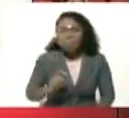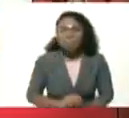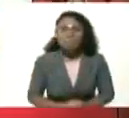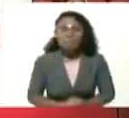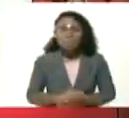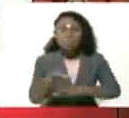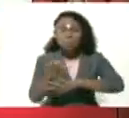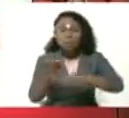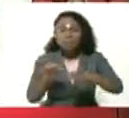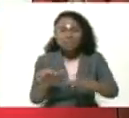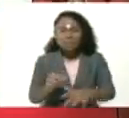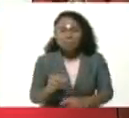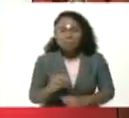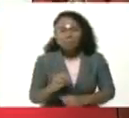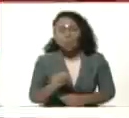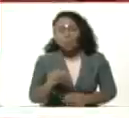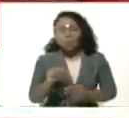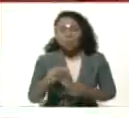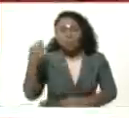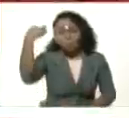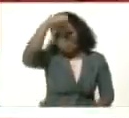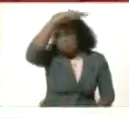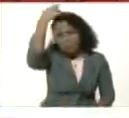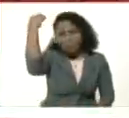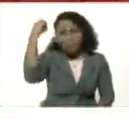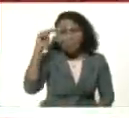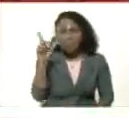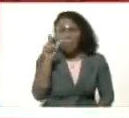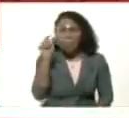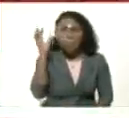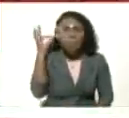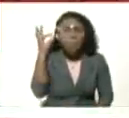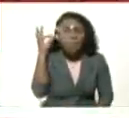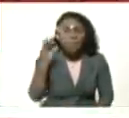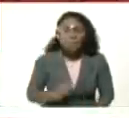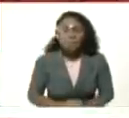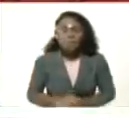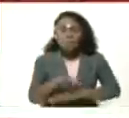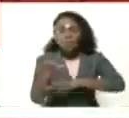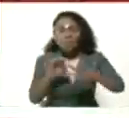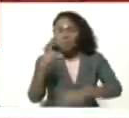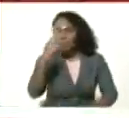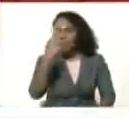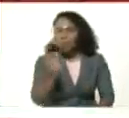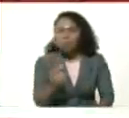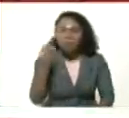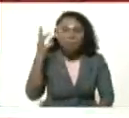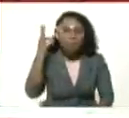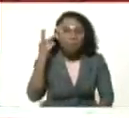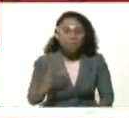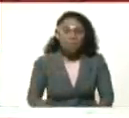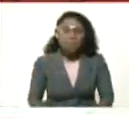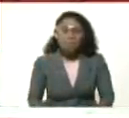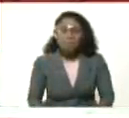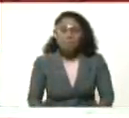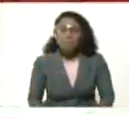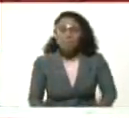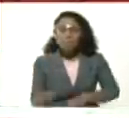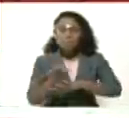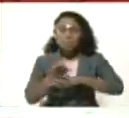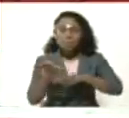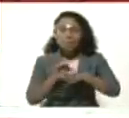Municipio Urdaneta, Aidelis Ollón. Municipio Zamora, Anaís Palacio.